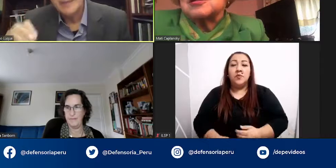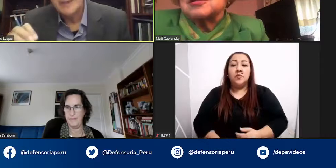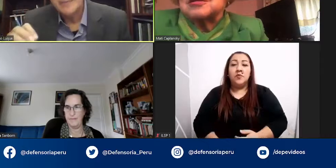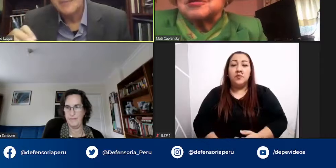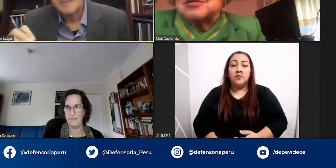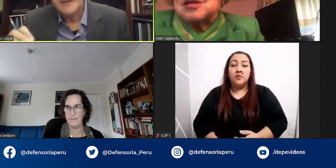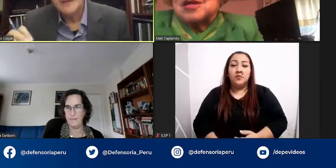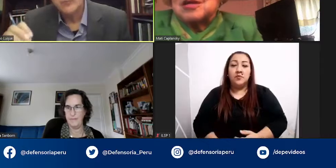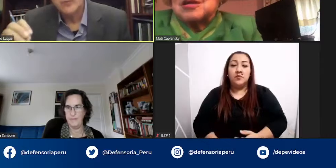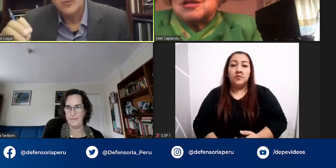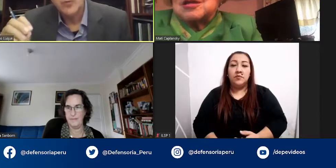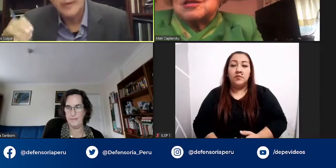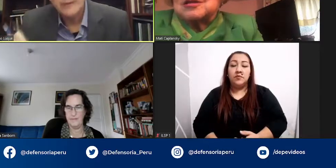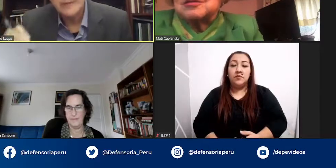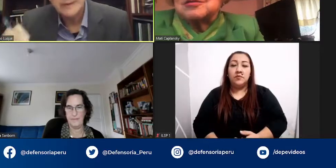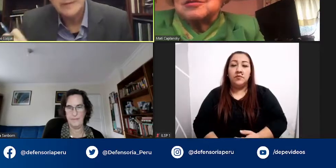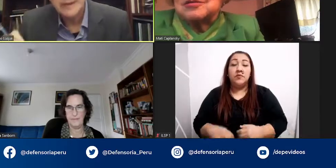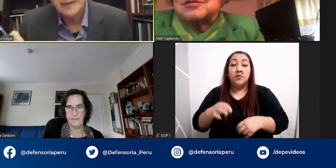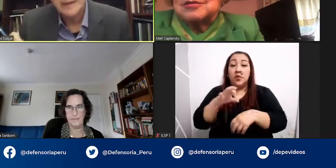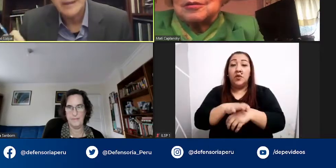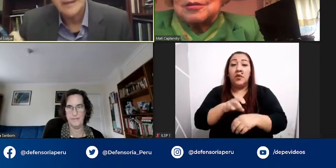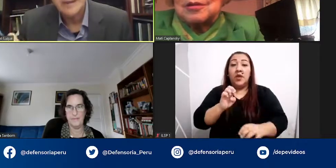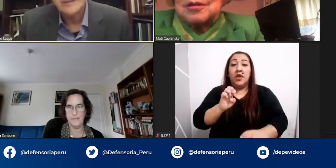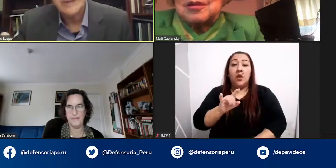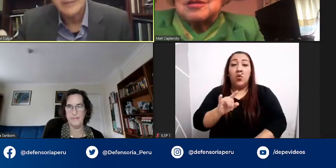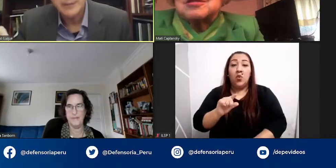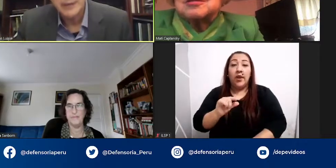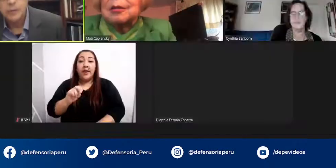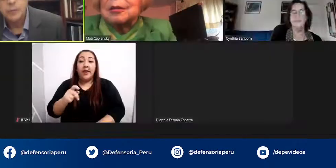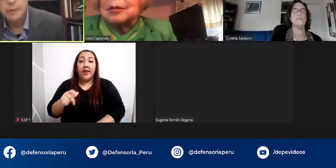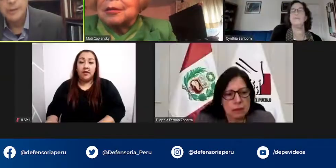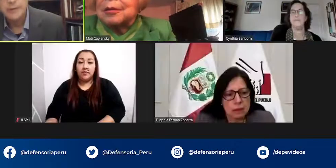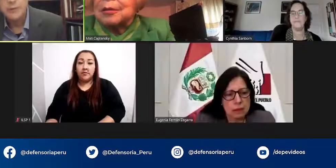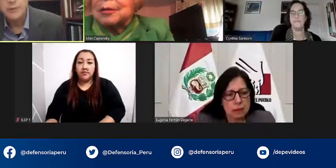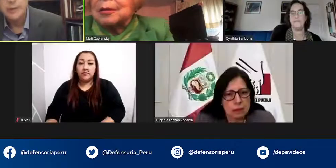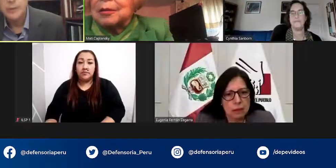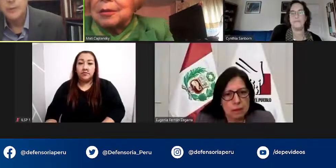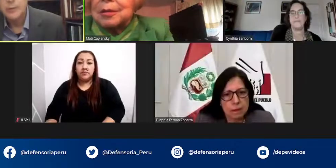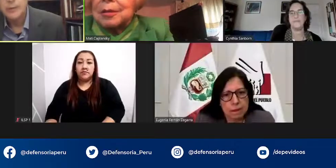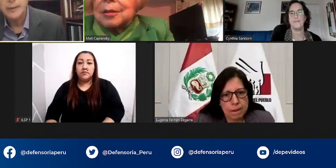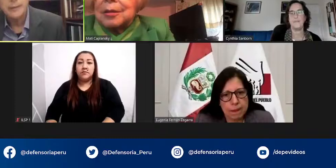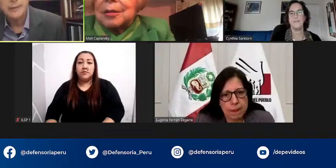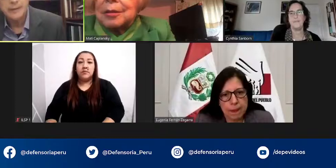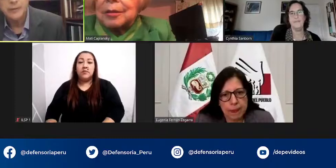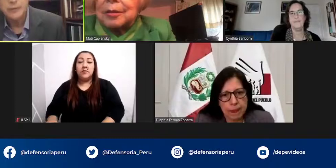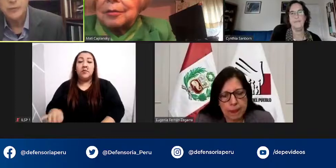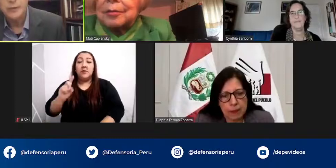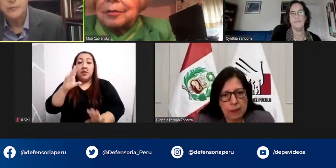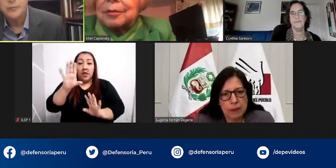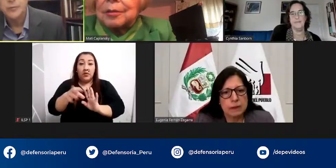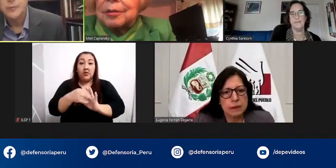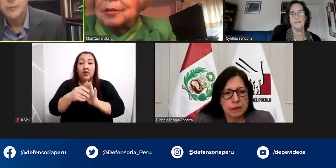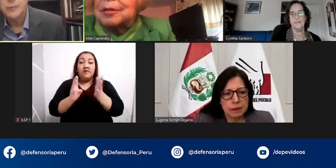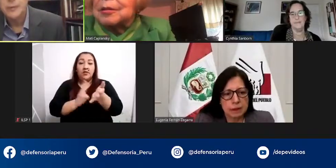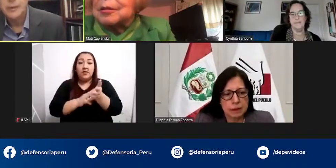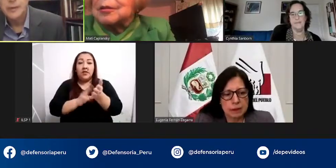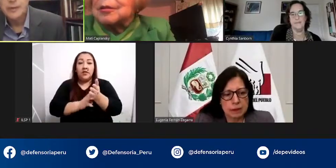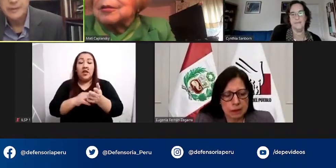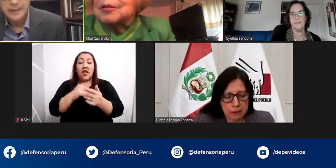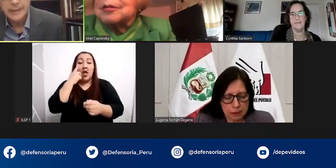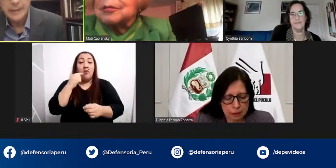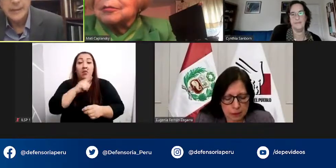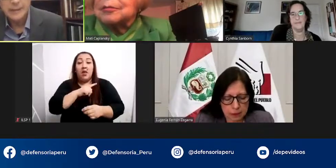la palabra a la doctora Eugenia Fernández Segarra. Ella es la primera adjunta de la Defensoría del Pueblo, que en representación del Defensor del